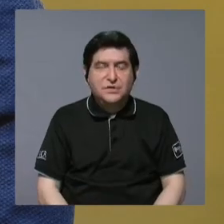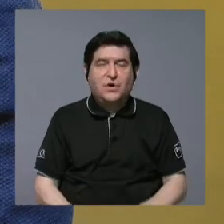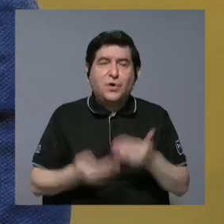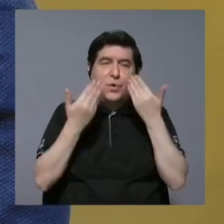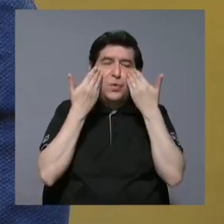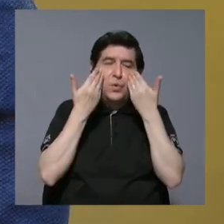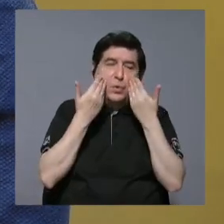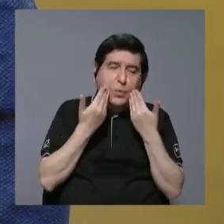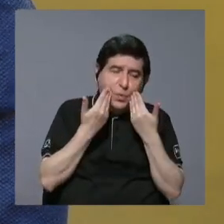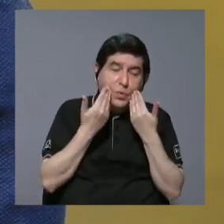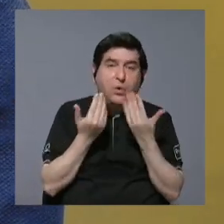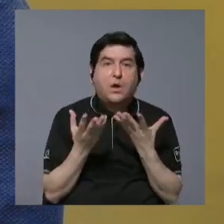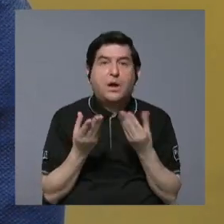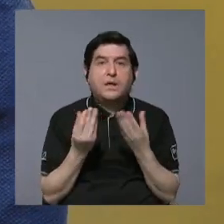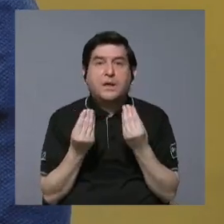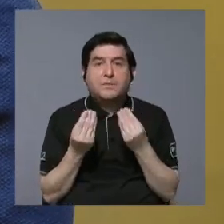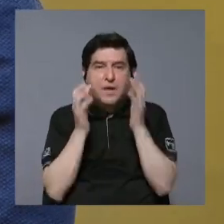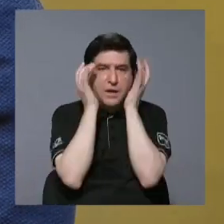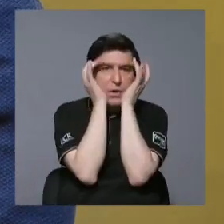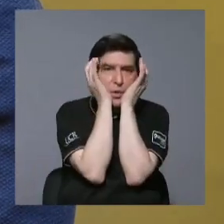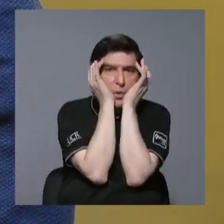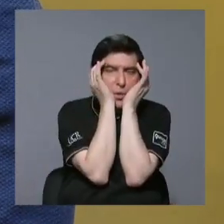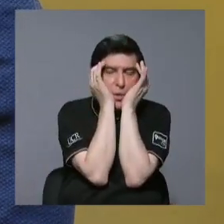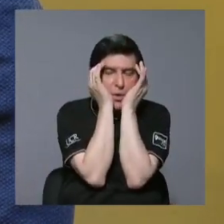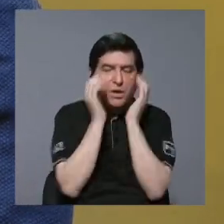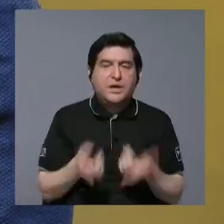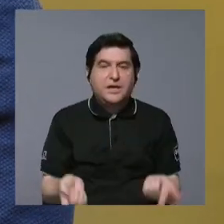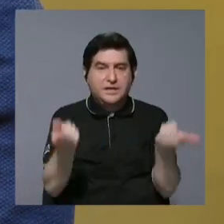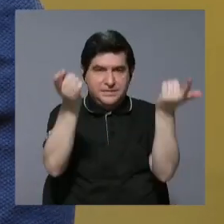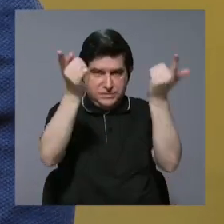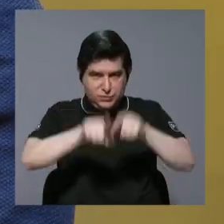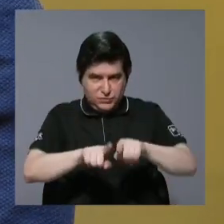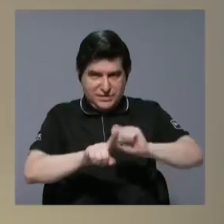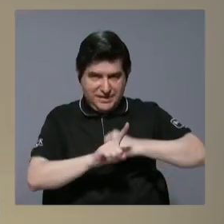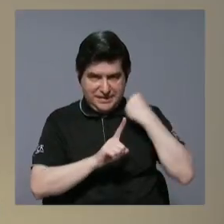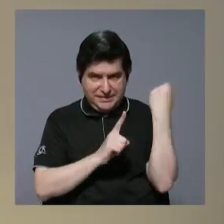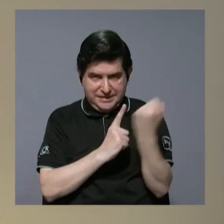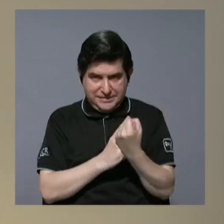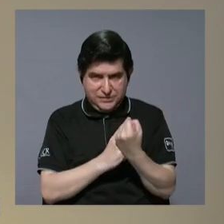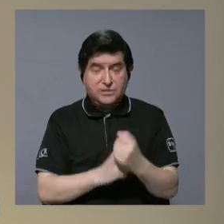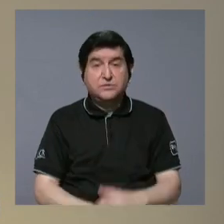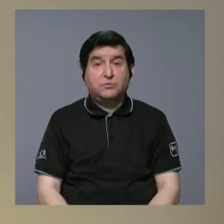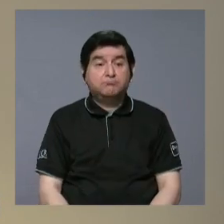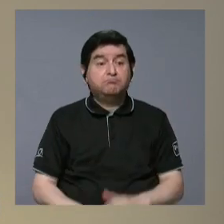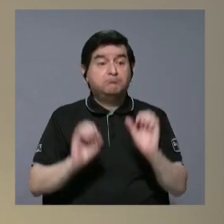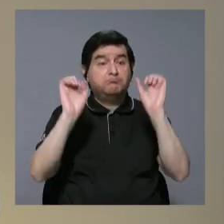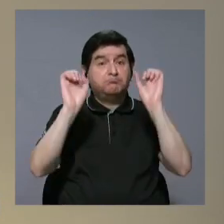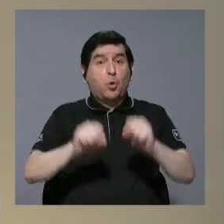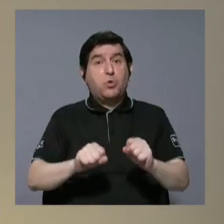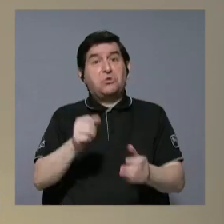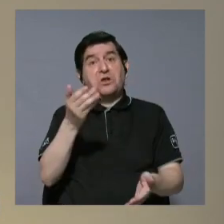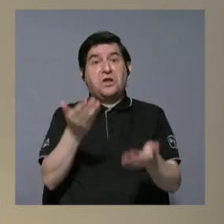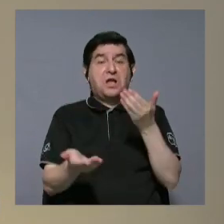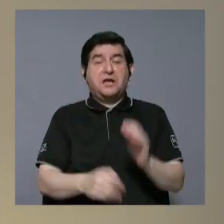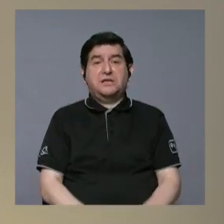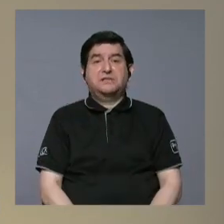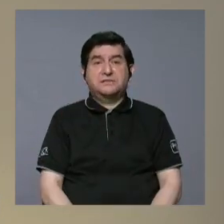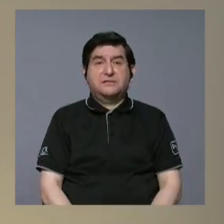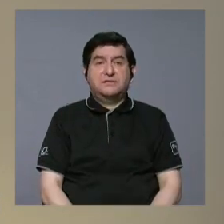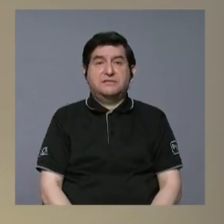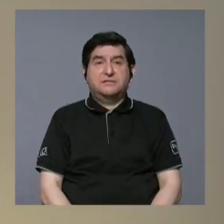tristeza, el temor, la ansiedad que le puede procurar una situación de esa, puede quedar en una